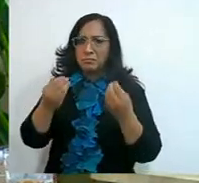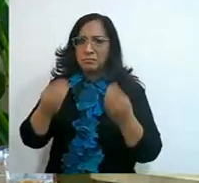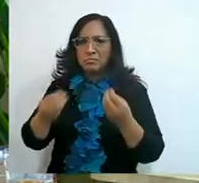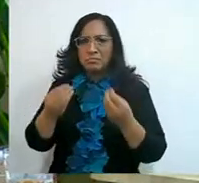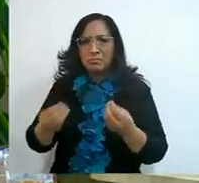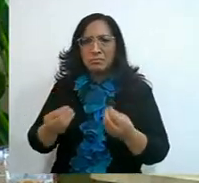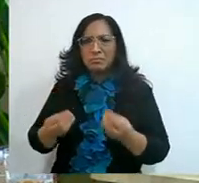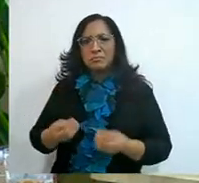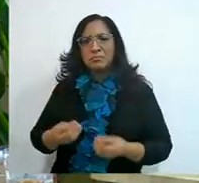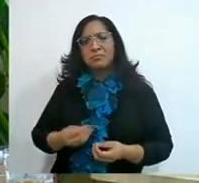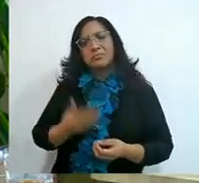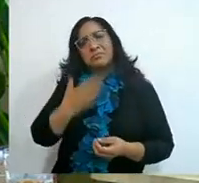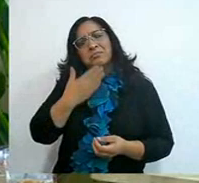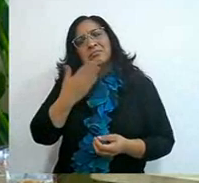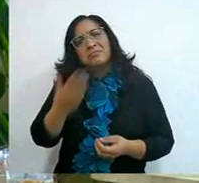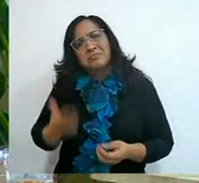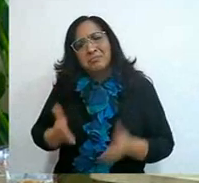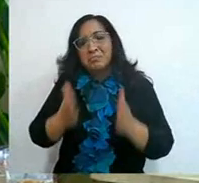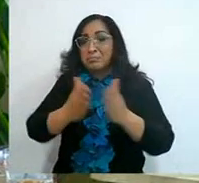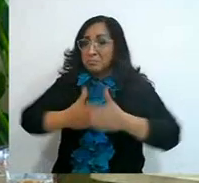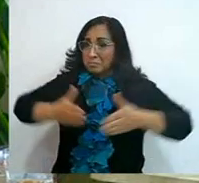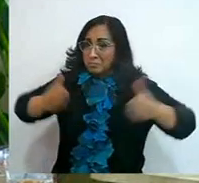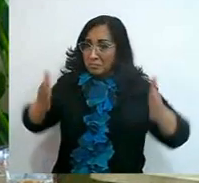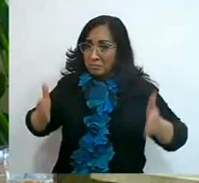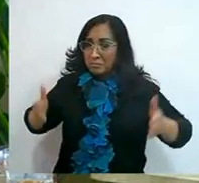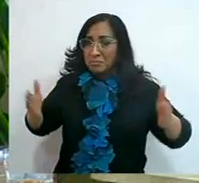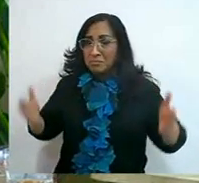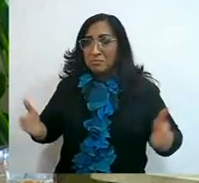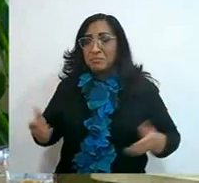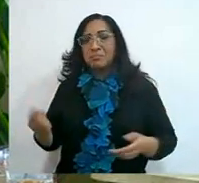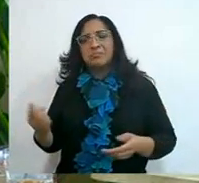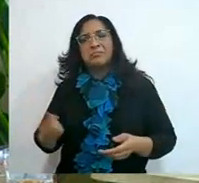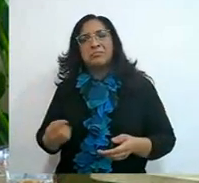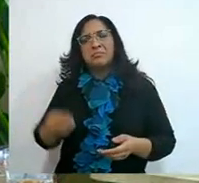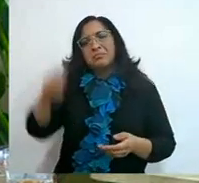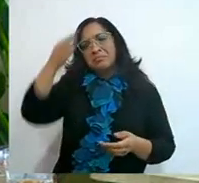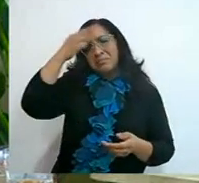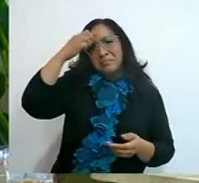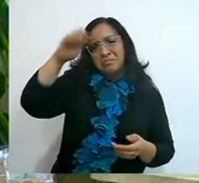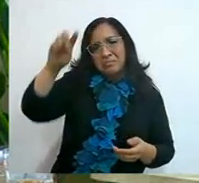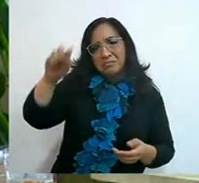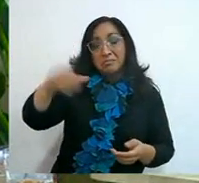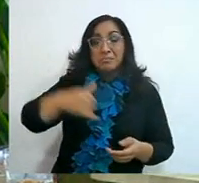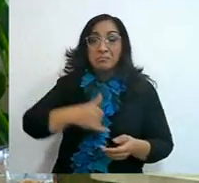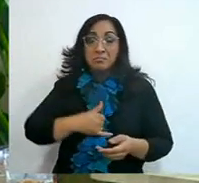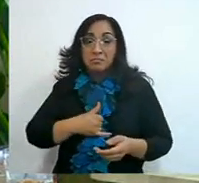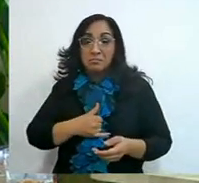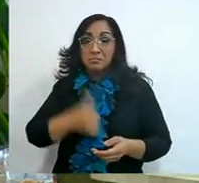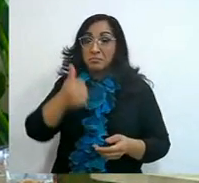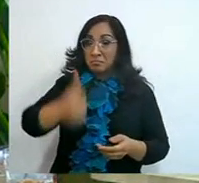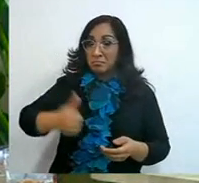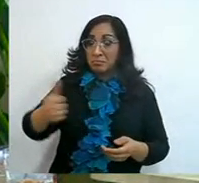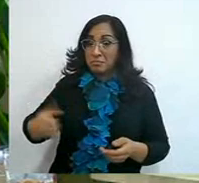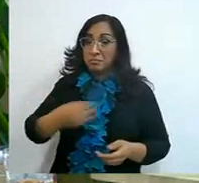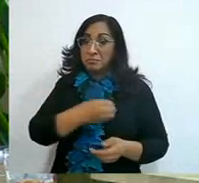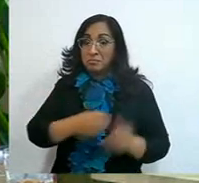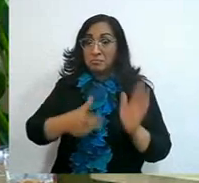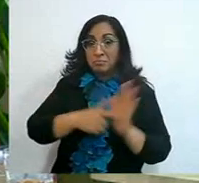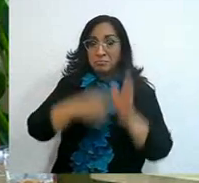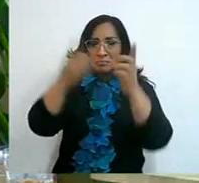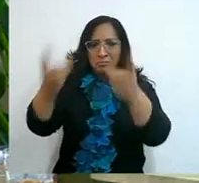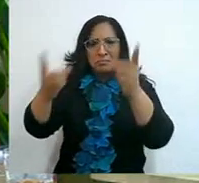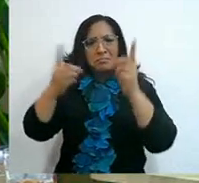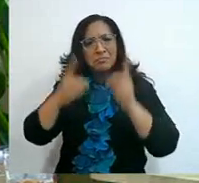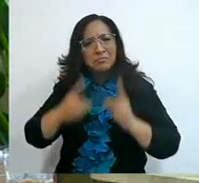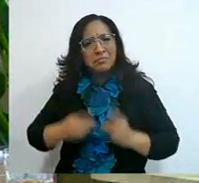muy, muy bonito, muy extenso y que creo yo que cada mandamiento que hemos dado nos